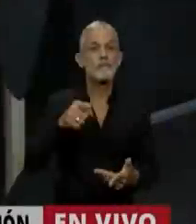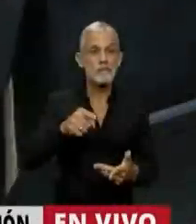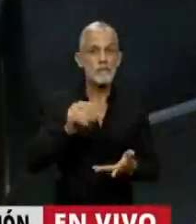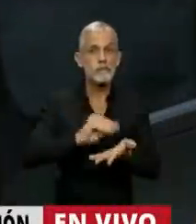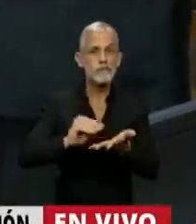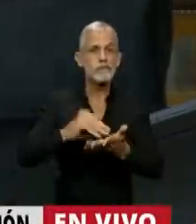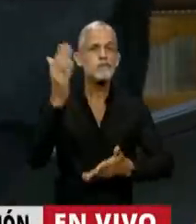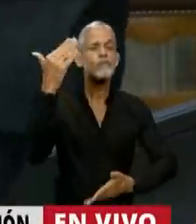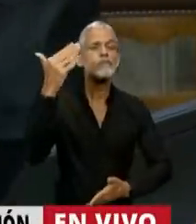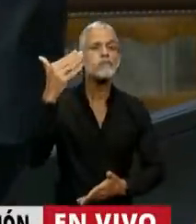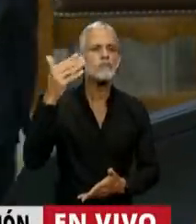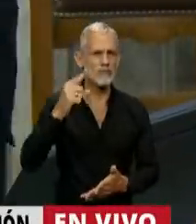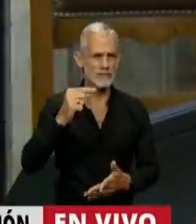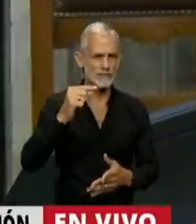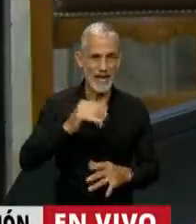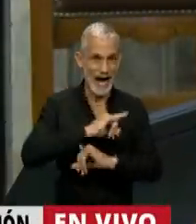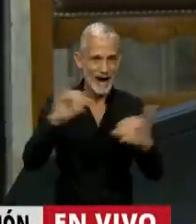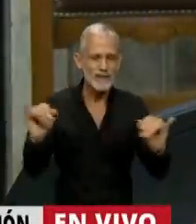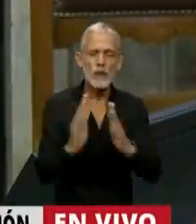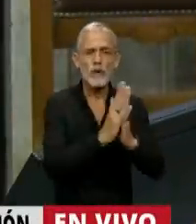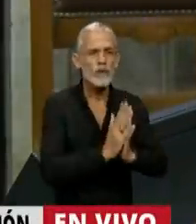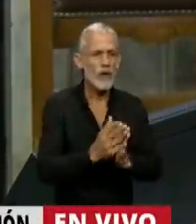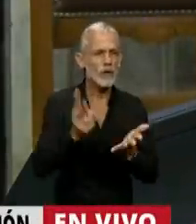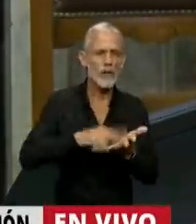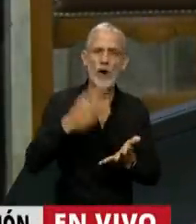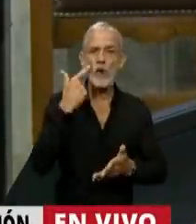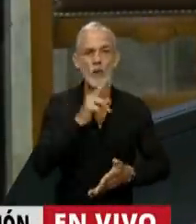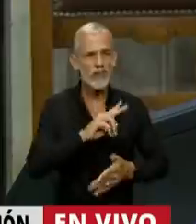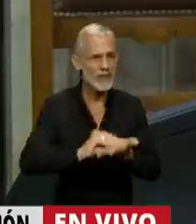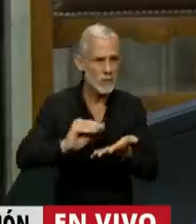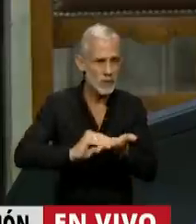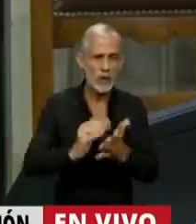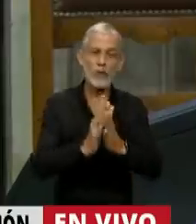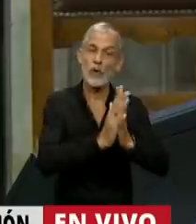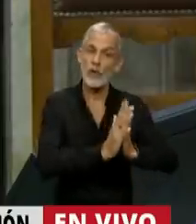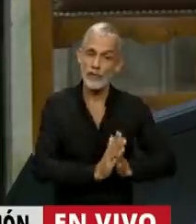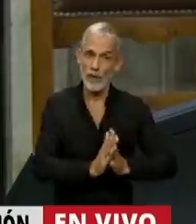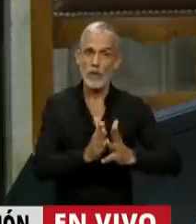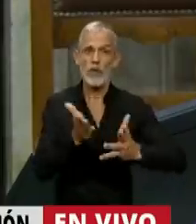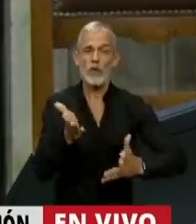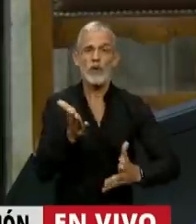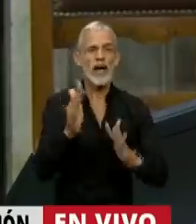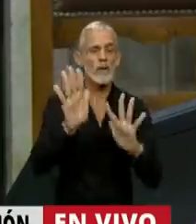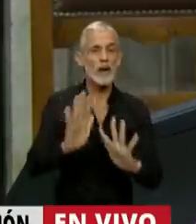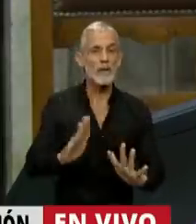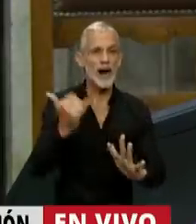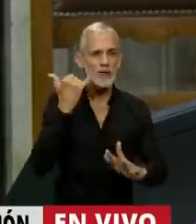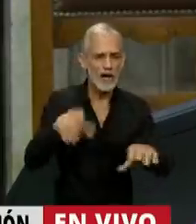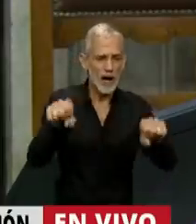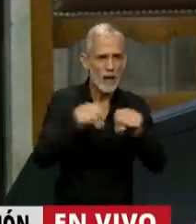en el uso de la palabra y quiero recordarle a los diputados y diputadas que tengan